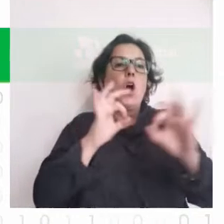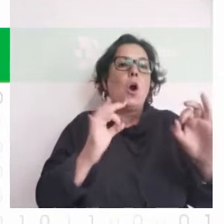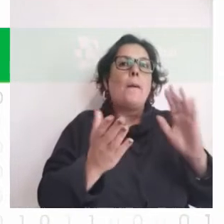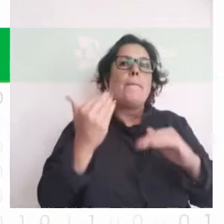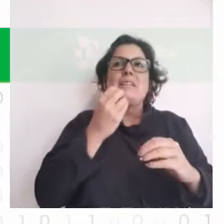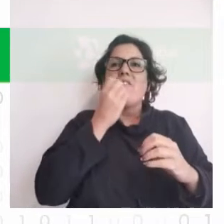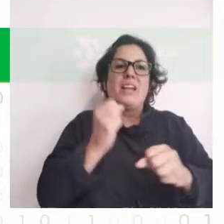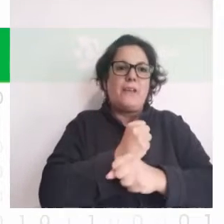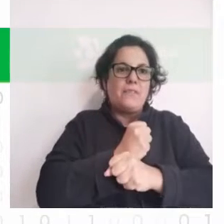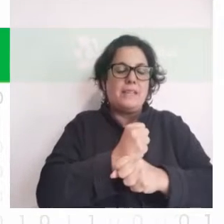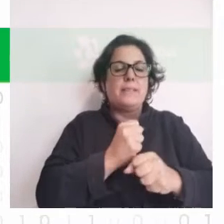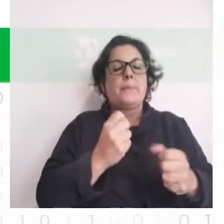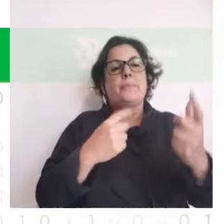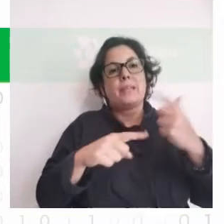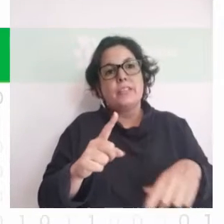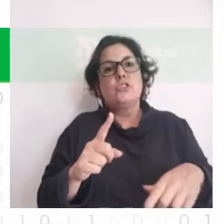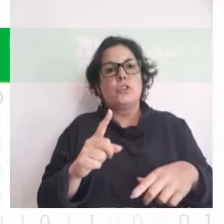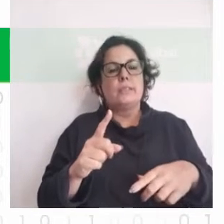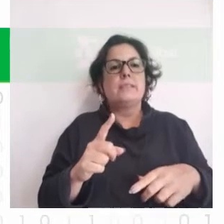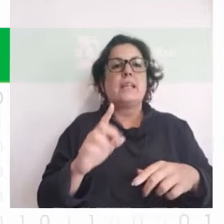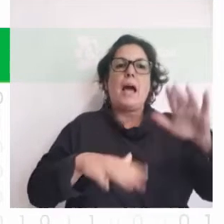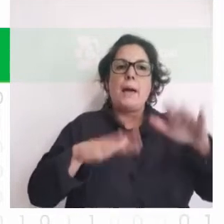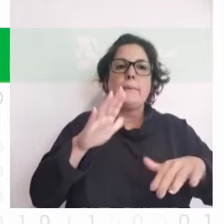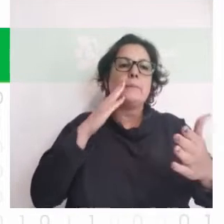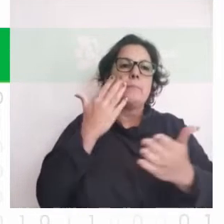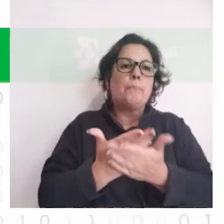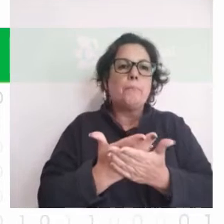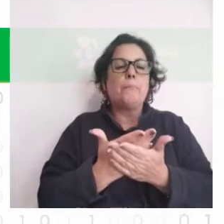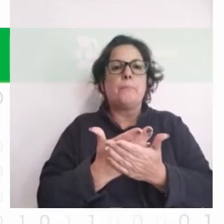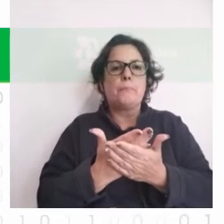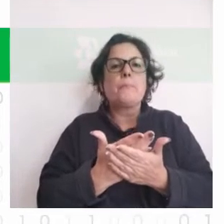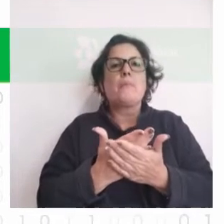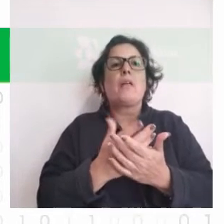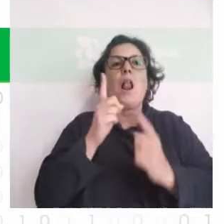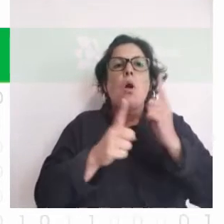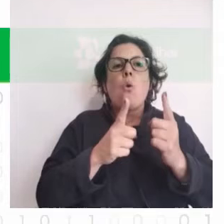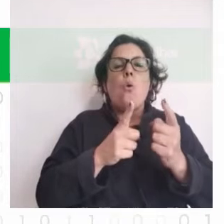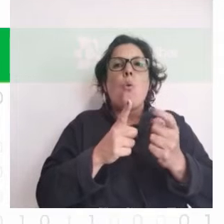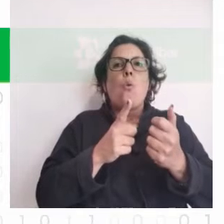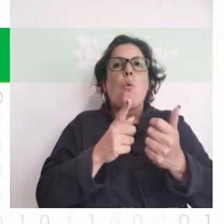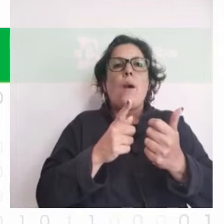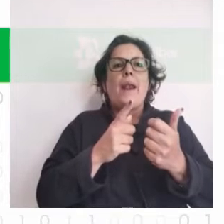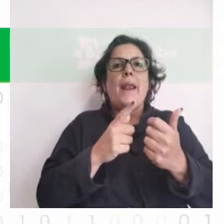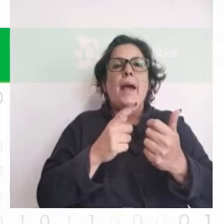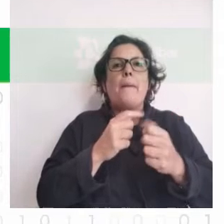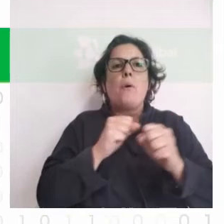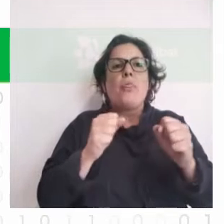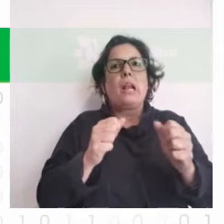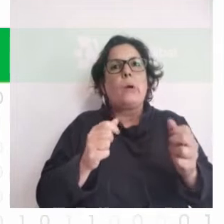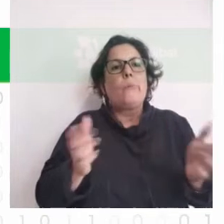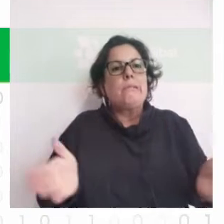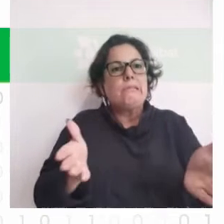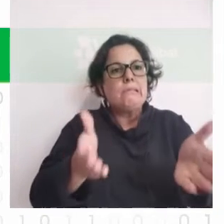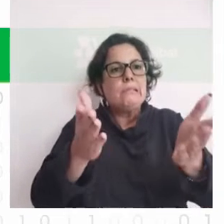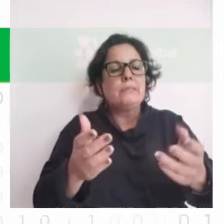beneficia. Entonces, a veces proponen intervenciones en el sentido de empujoncitos o nudges,